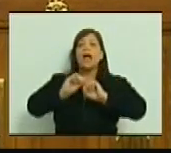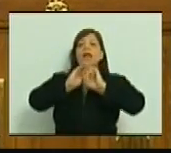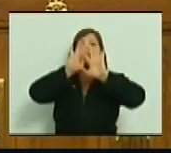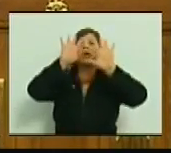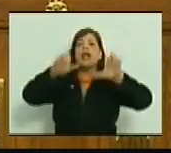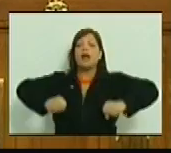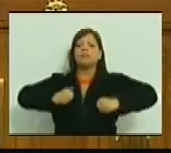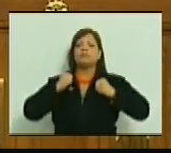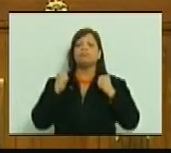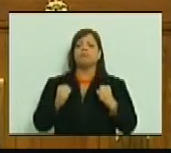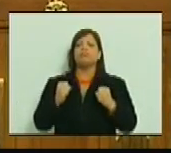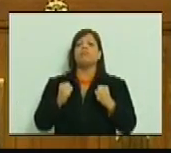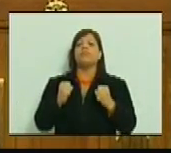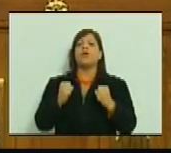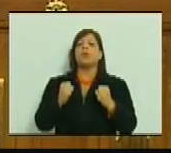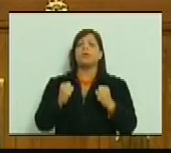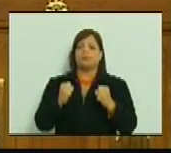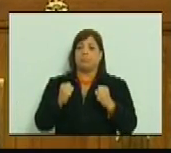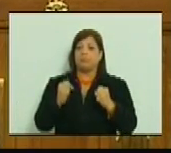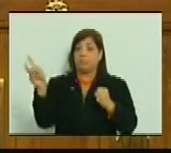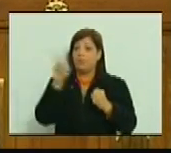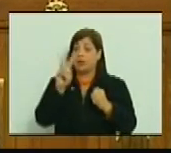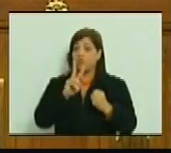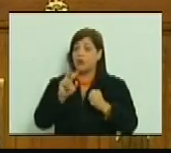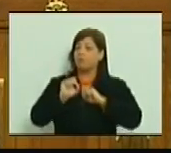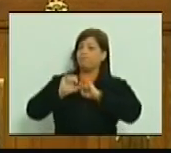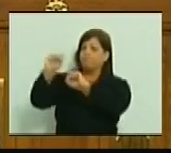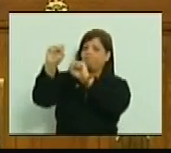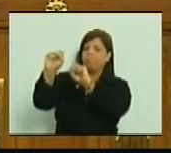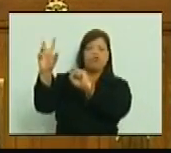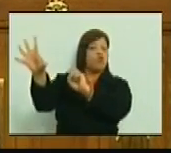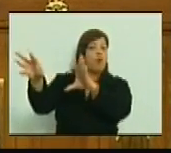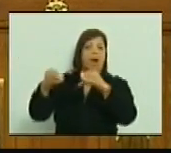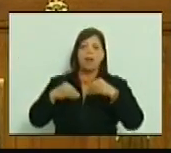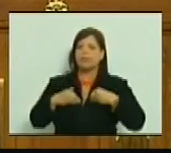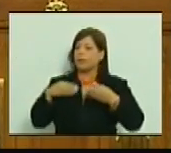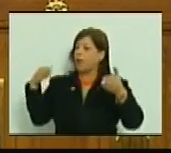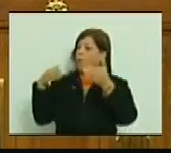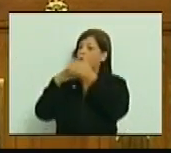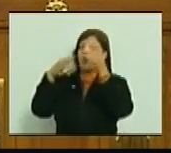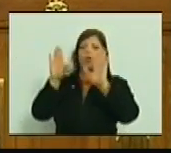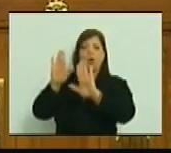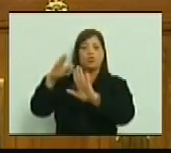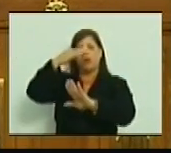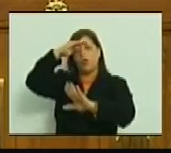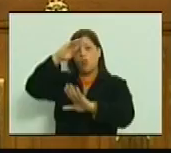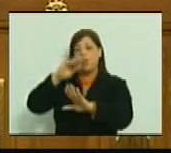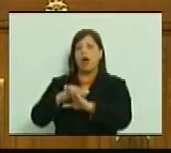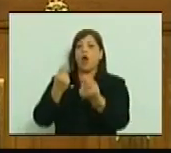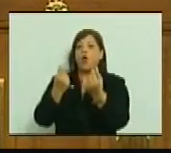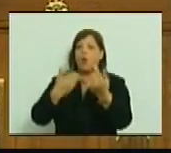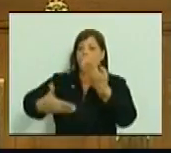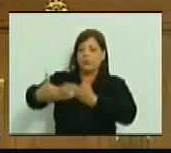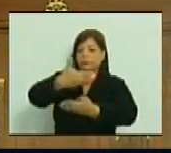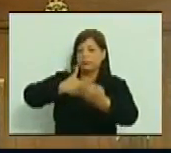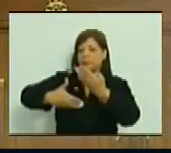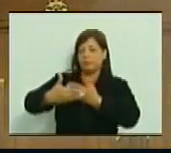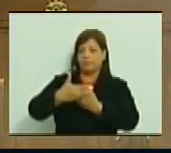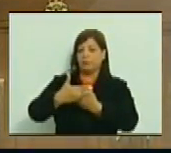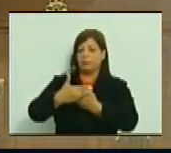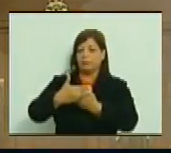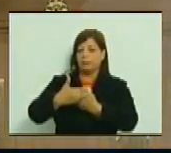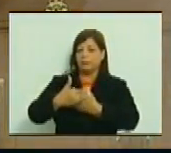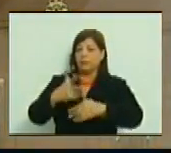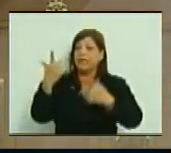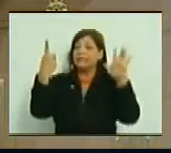y firme e irreductible posición de rechazo al criminal bloqueo económico, comercial y financiero que por